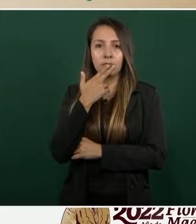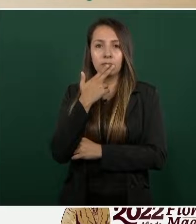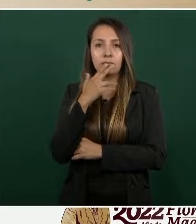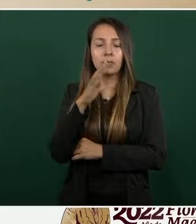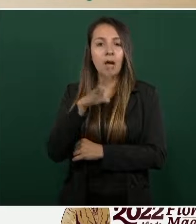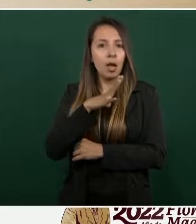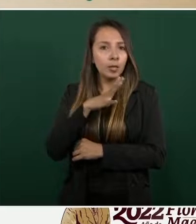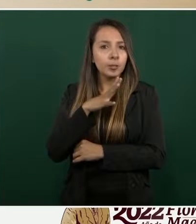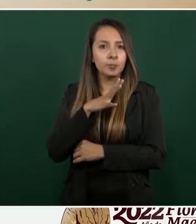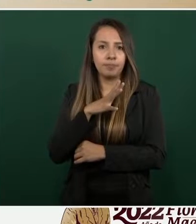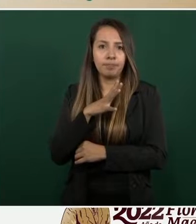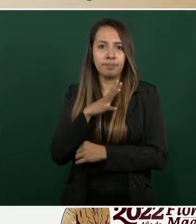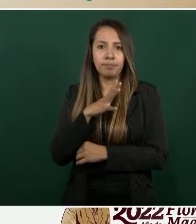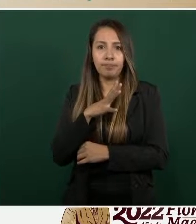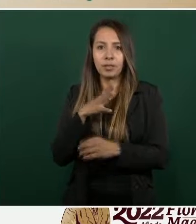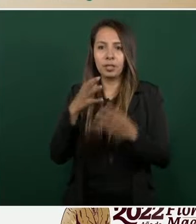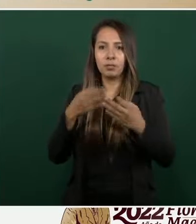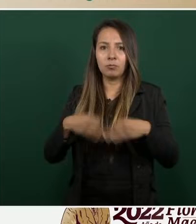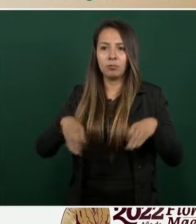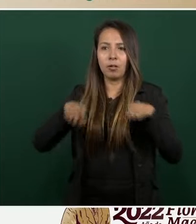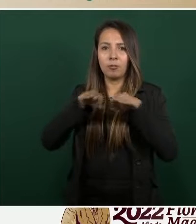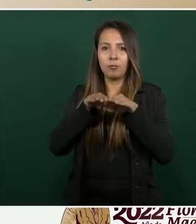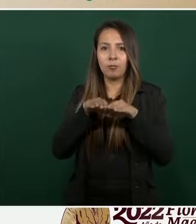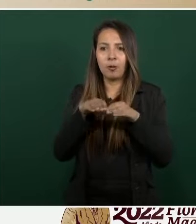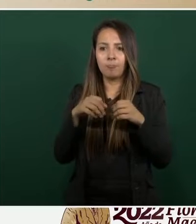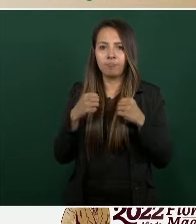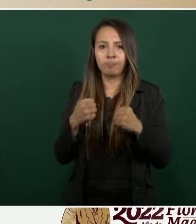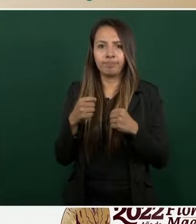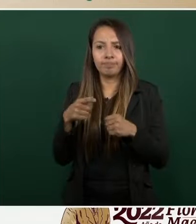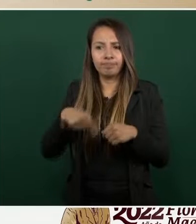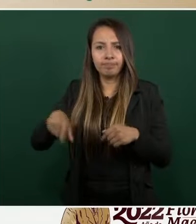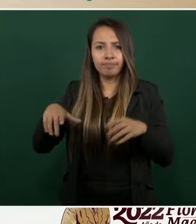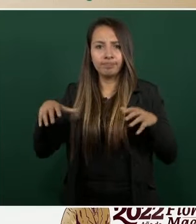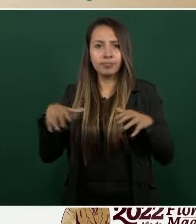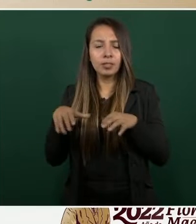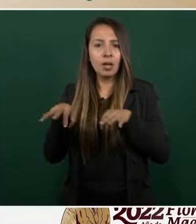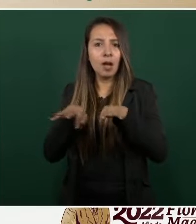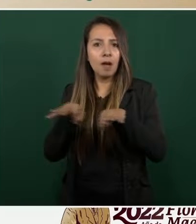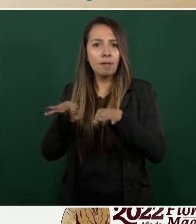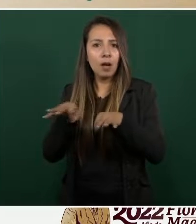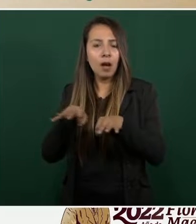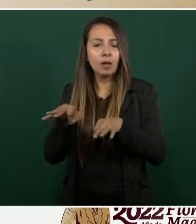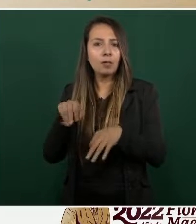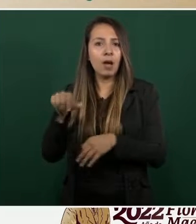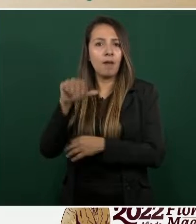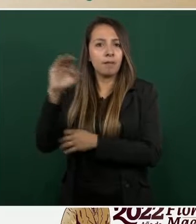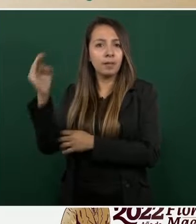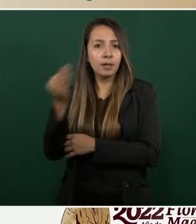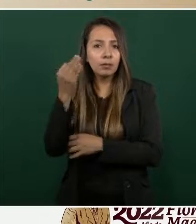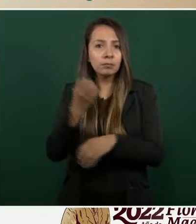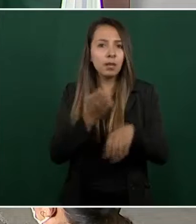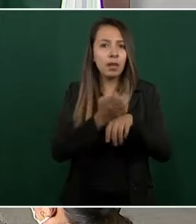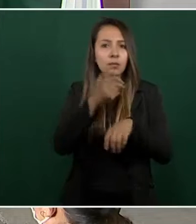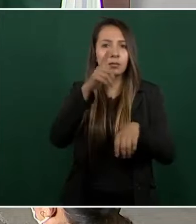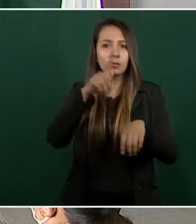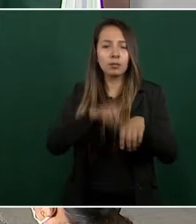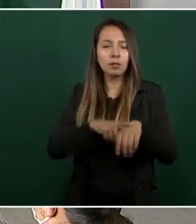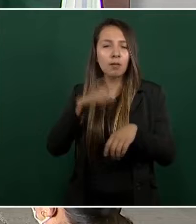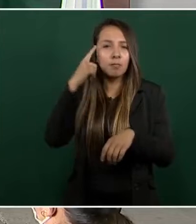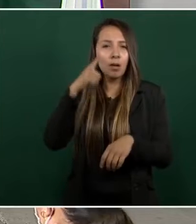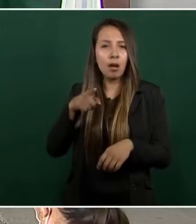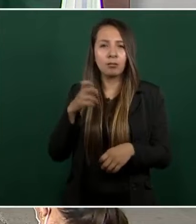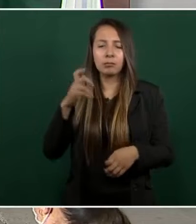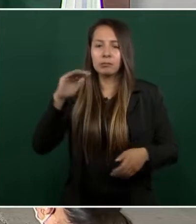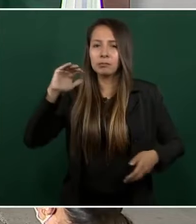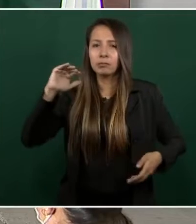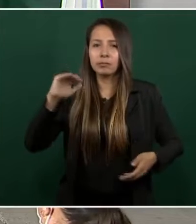trabajo importante entre las fuerzas federales y estatales para la reducción de este